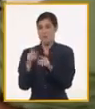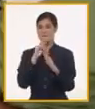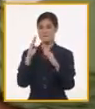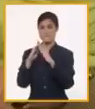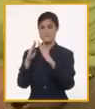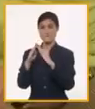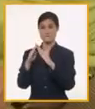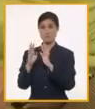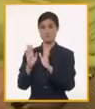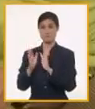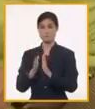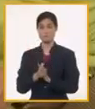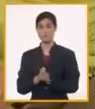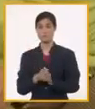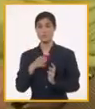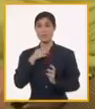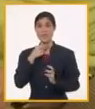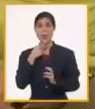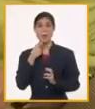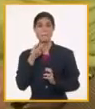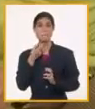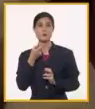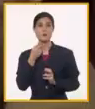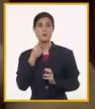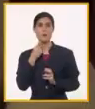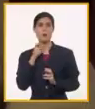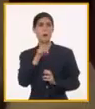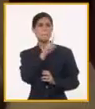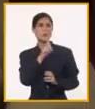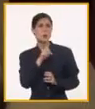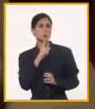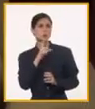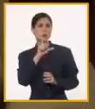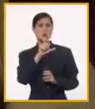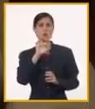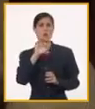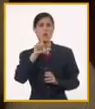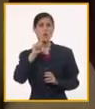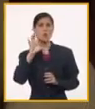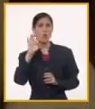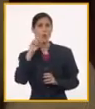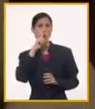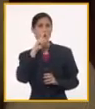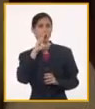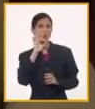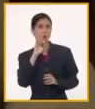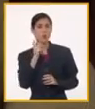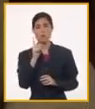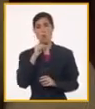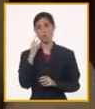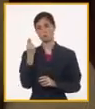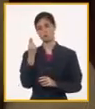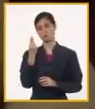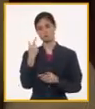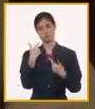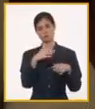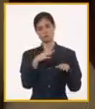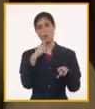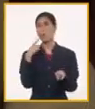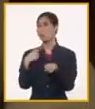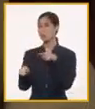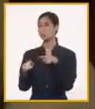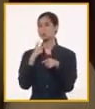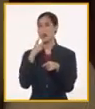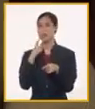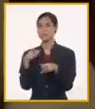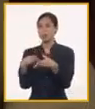No, que Tampoco. colono eran los ricos. Colono era lo que tenía en la colonia. No, este era Este era uno que cogió un pedazo de tierra esa que estaba sin